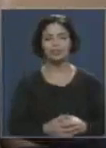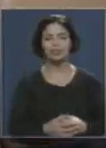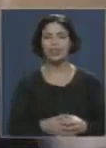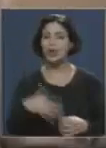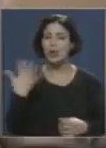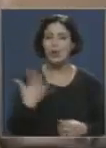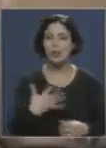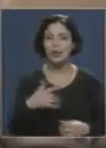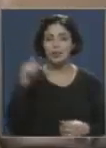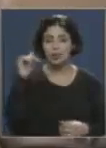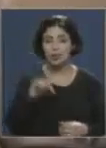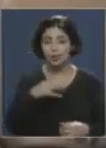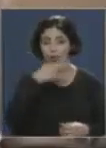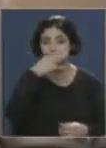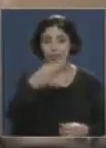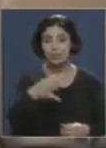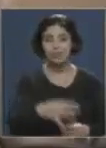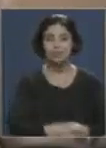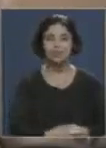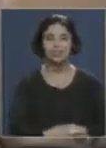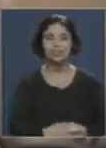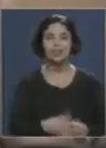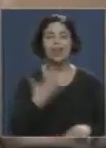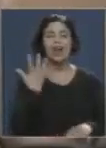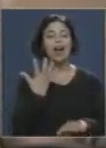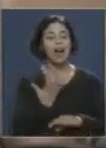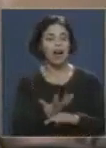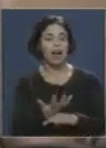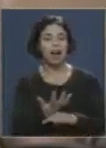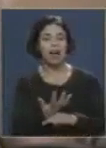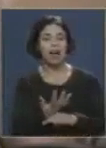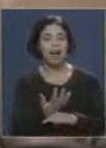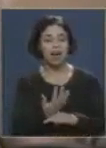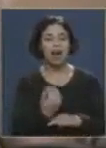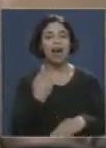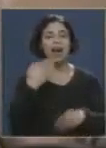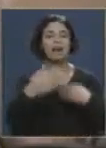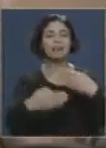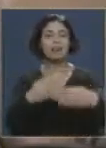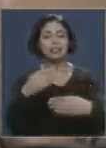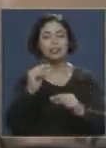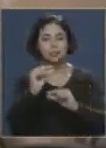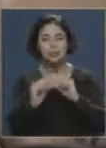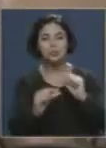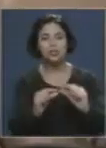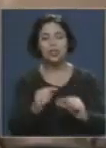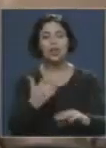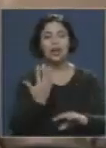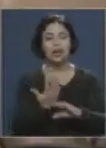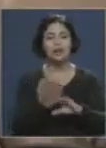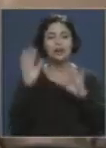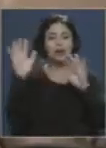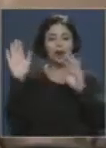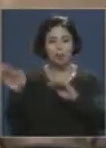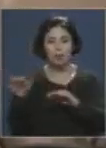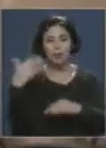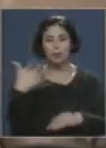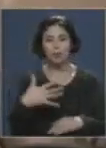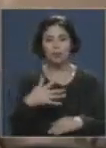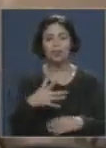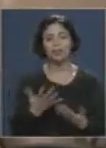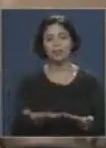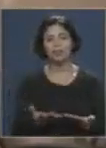muy importante hoy día destacar de que han habido avances sustanciales, han habido apoyo importante, nadie puede